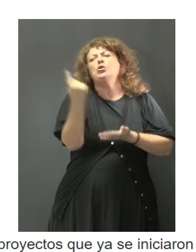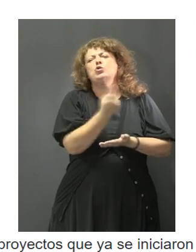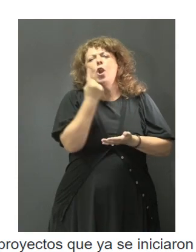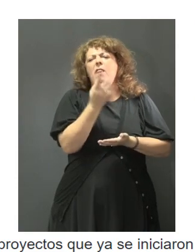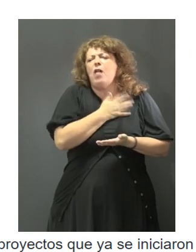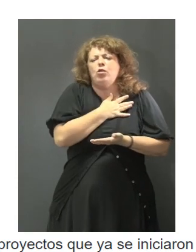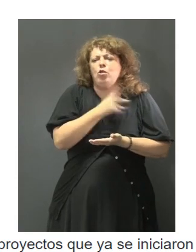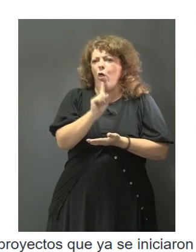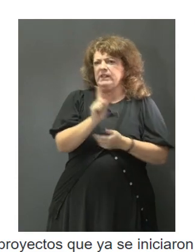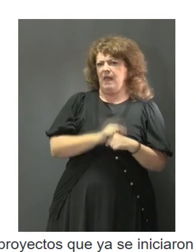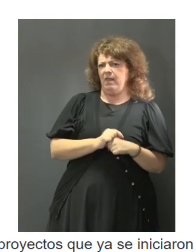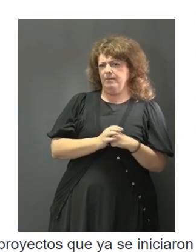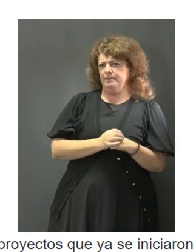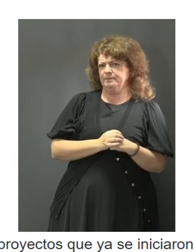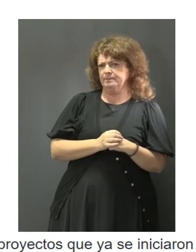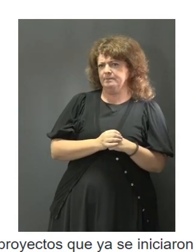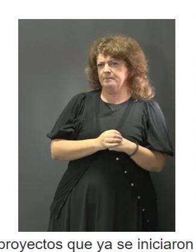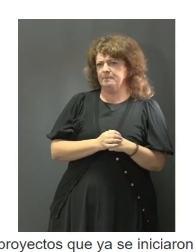deseada.